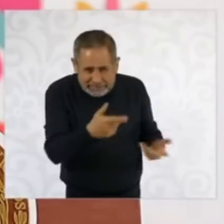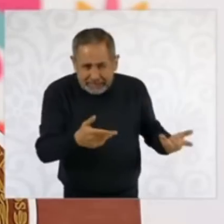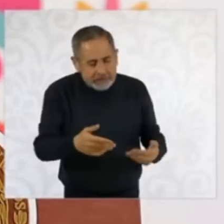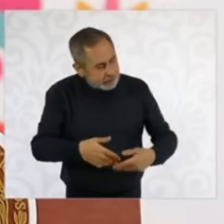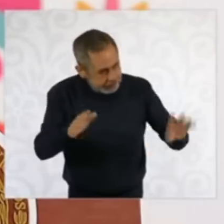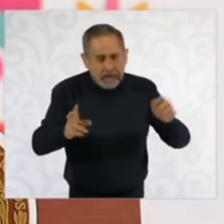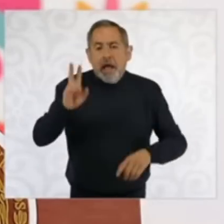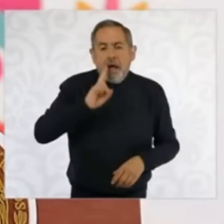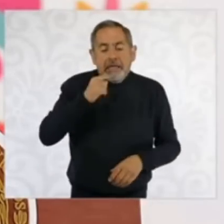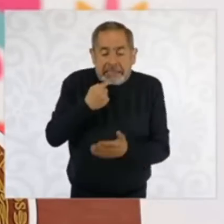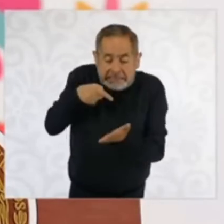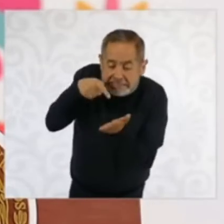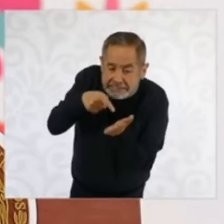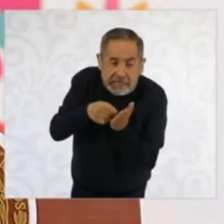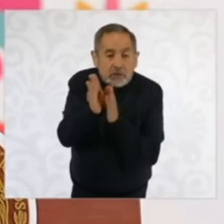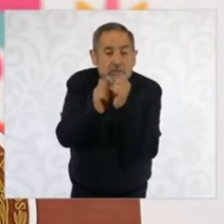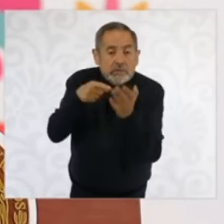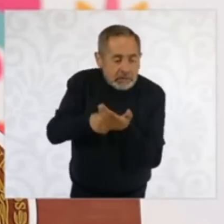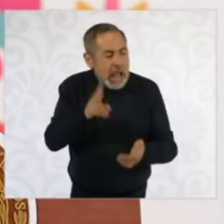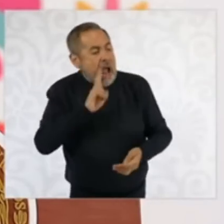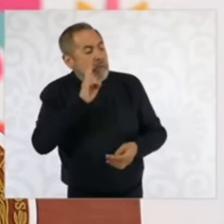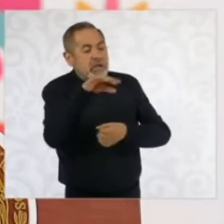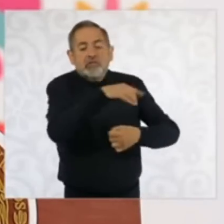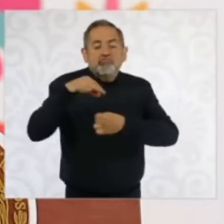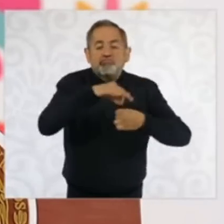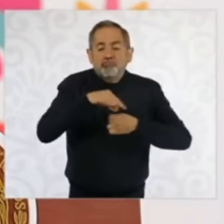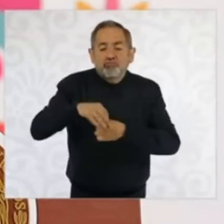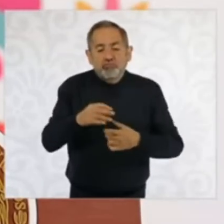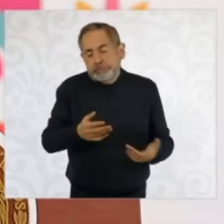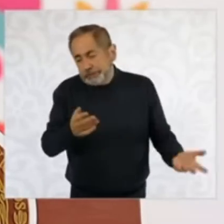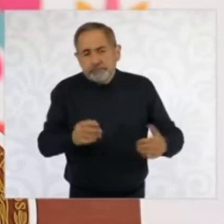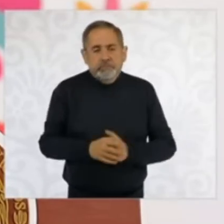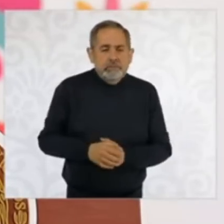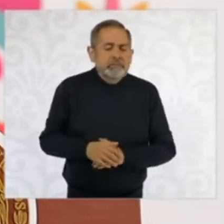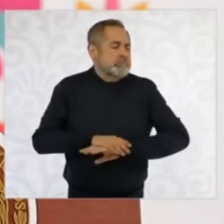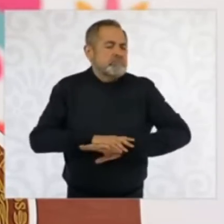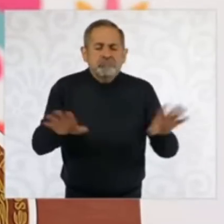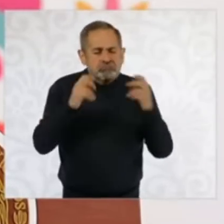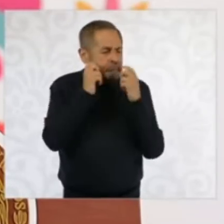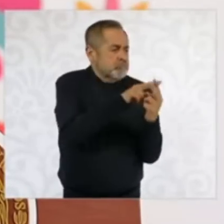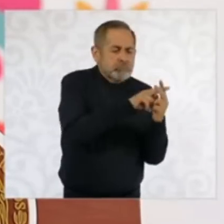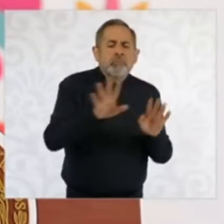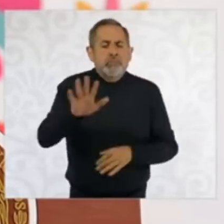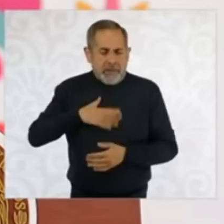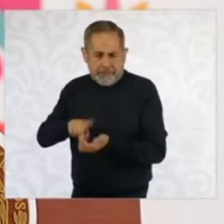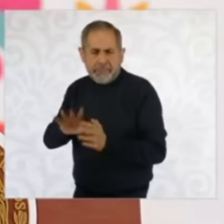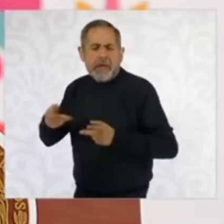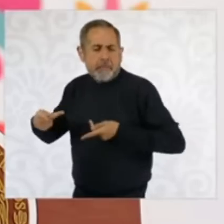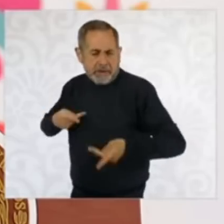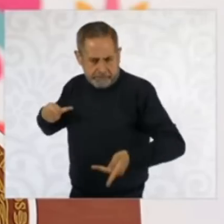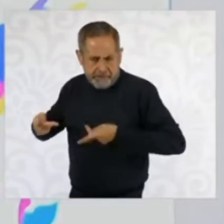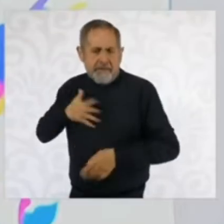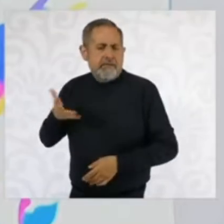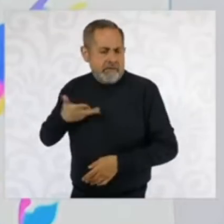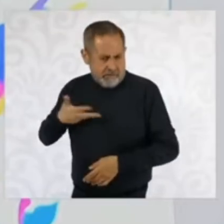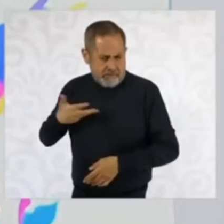y vamos a ver cuál es la votación. De cualquier forma, nosotros estamos preparados para una o para